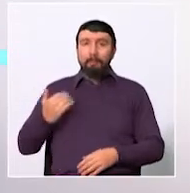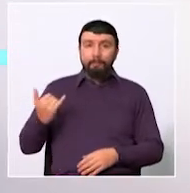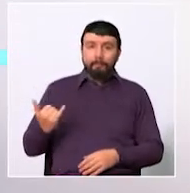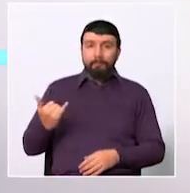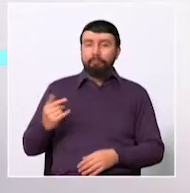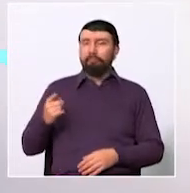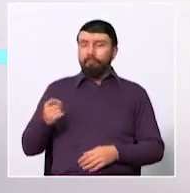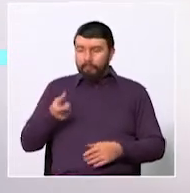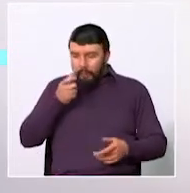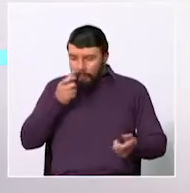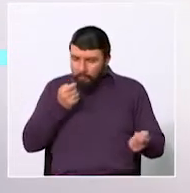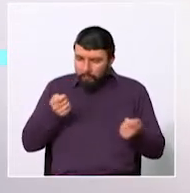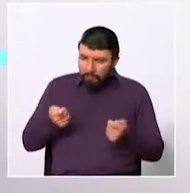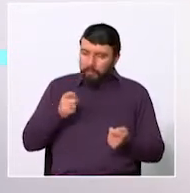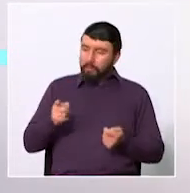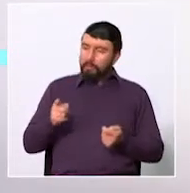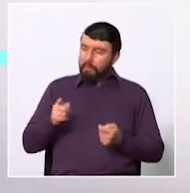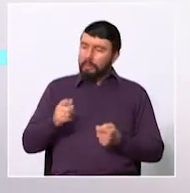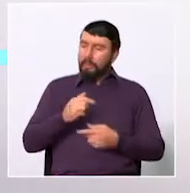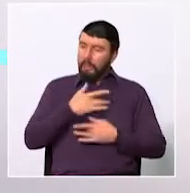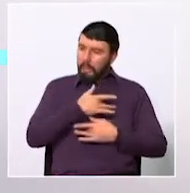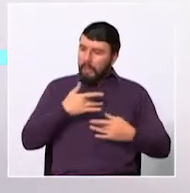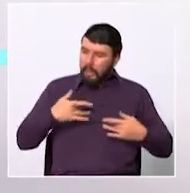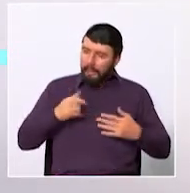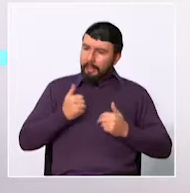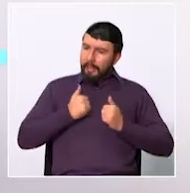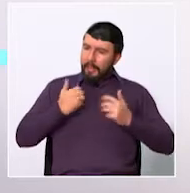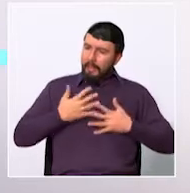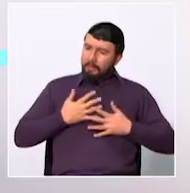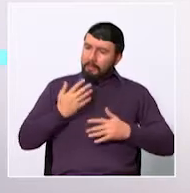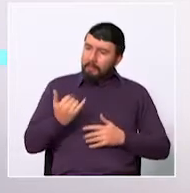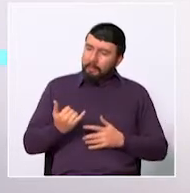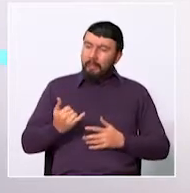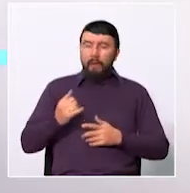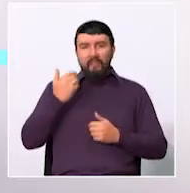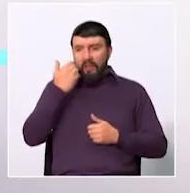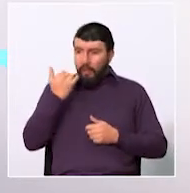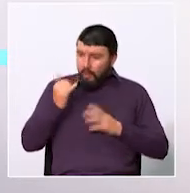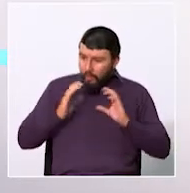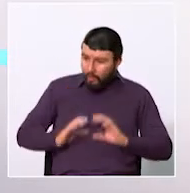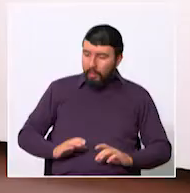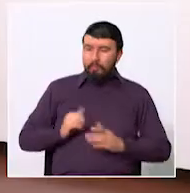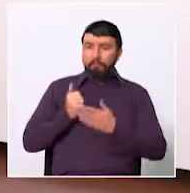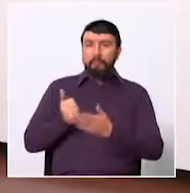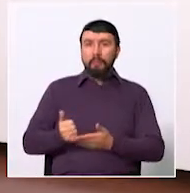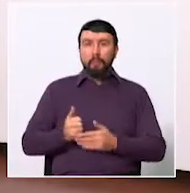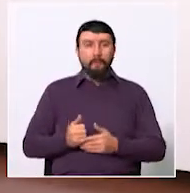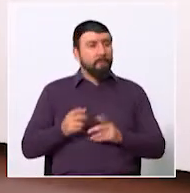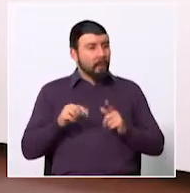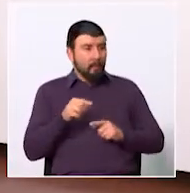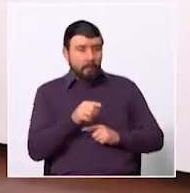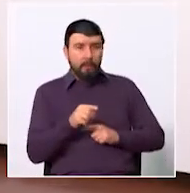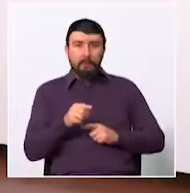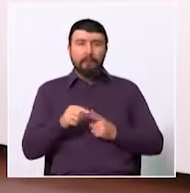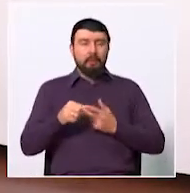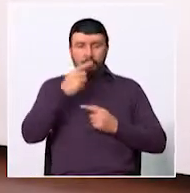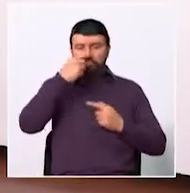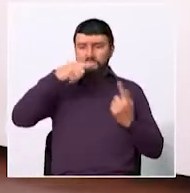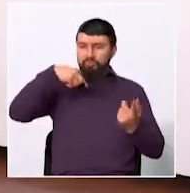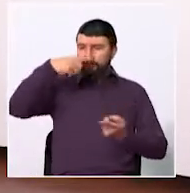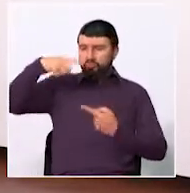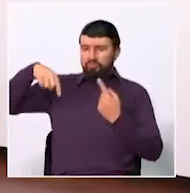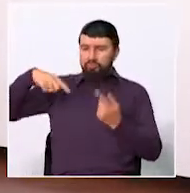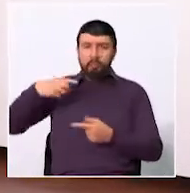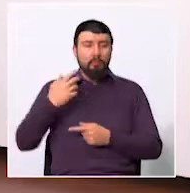descubrir desde el alma la causa de la enfermedad en el cuerpo además que se convierta esto en un paseo muy ecológico es un paseo